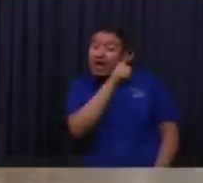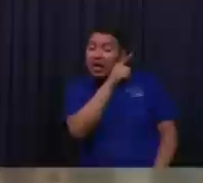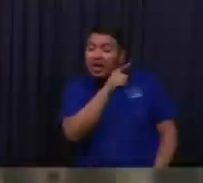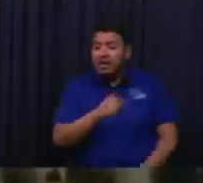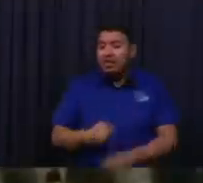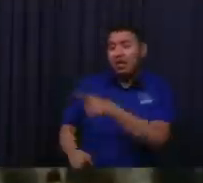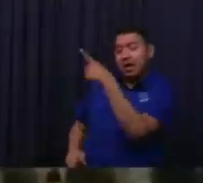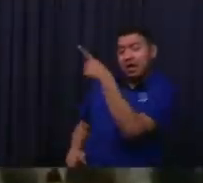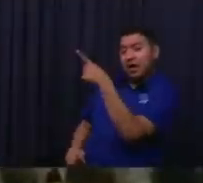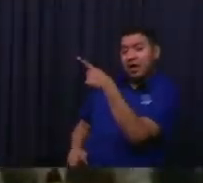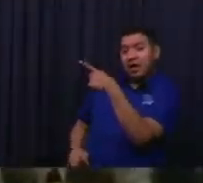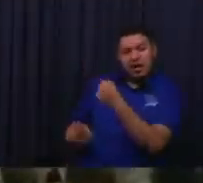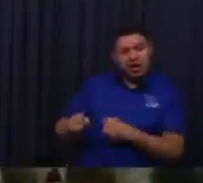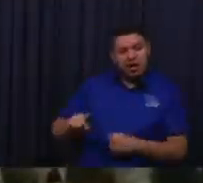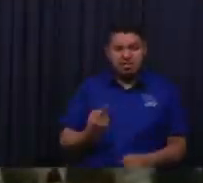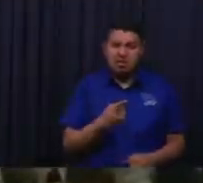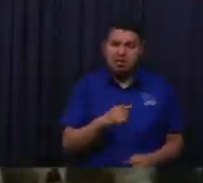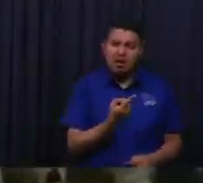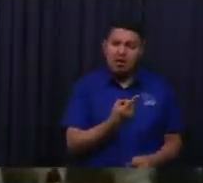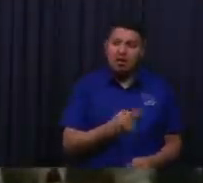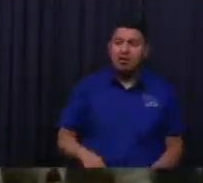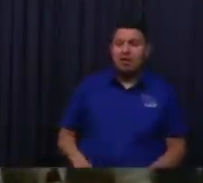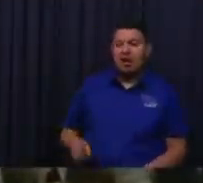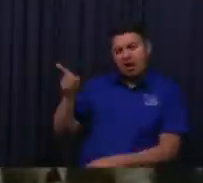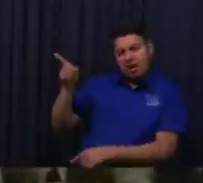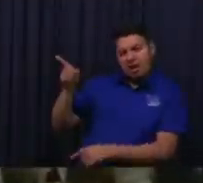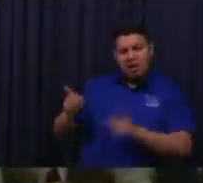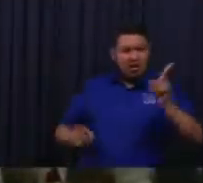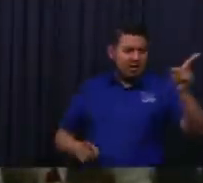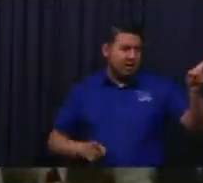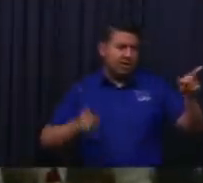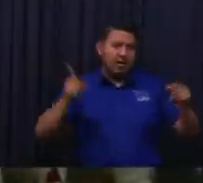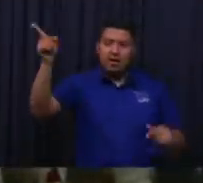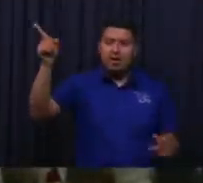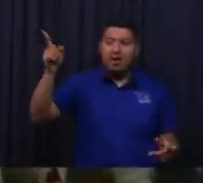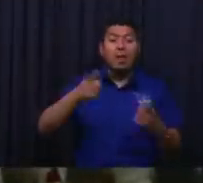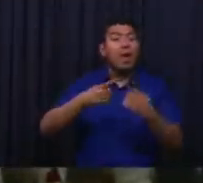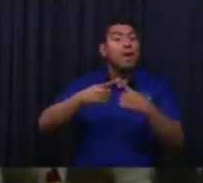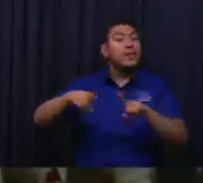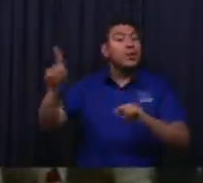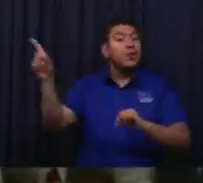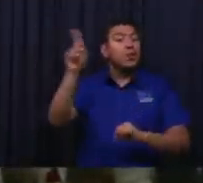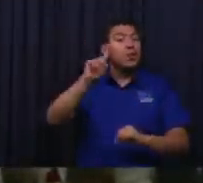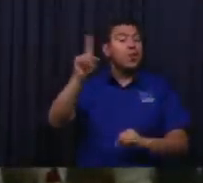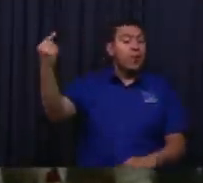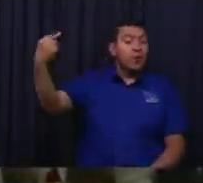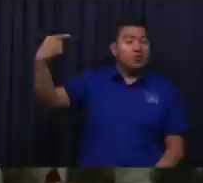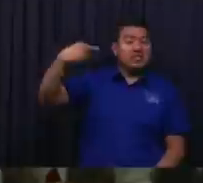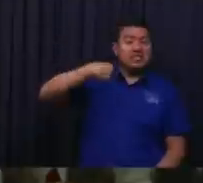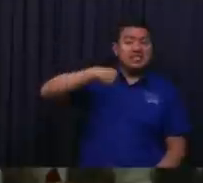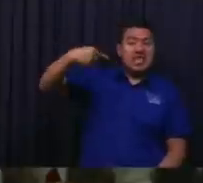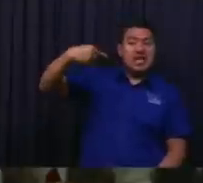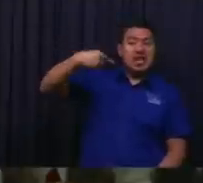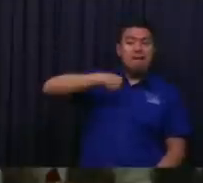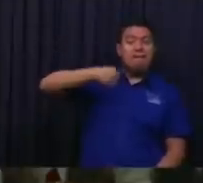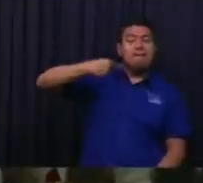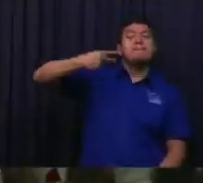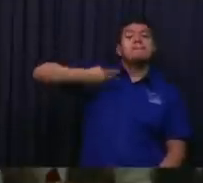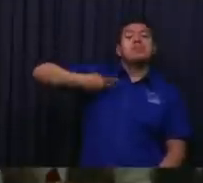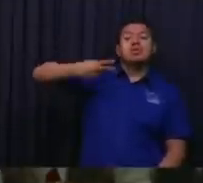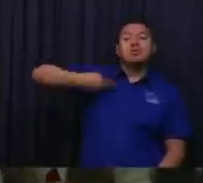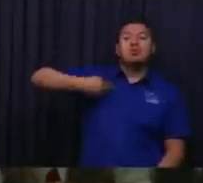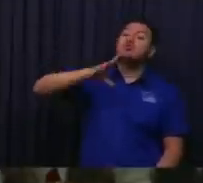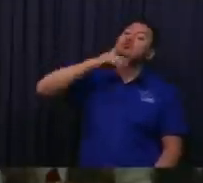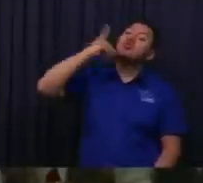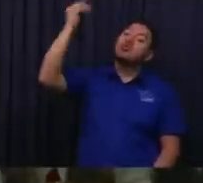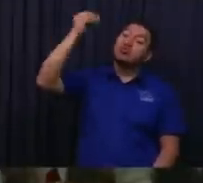mengano, perencejo, señalando a diestra y a siniestra, pero no se están señalando a sí mismos. Dios quiere que tengamos